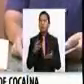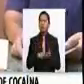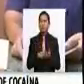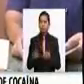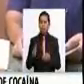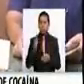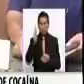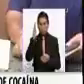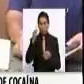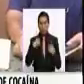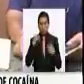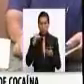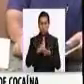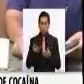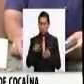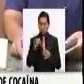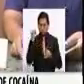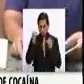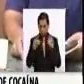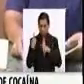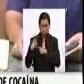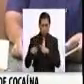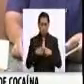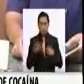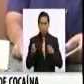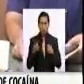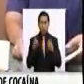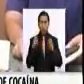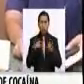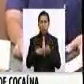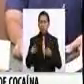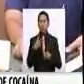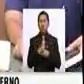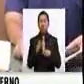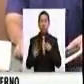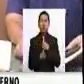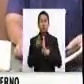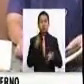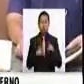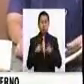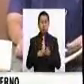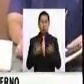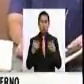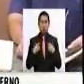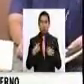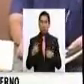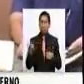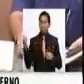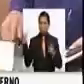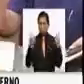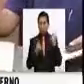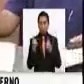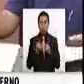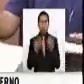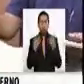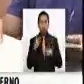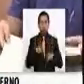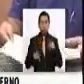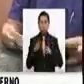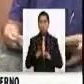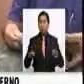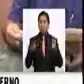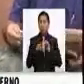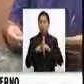proyección normativa estratégica en el ámbito de la seguridad ciudadana donde vamos a tener la presencia de muchas personalidades pero